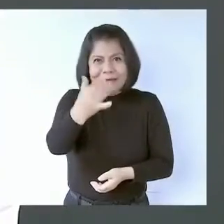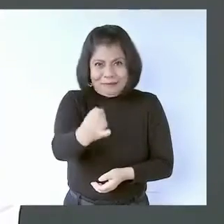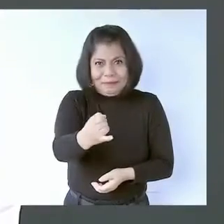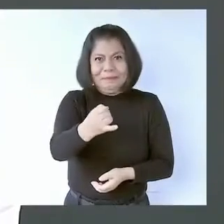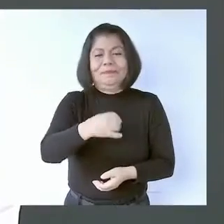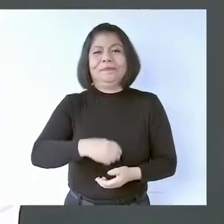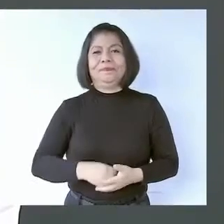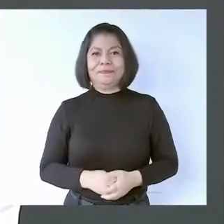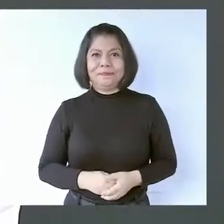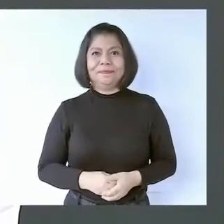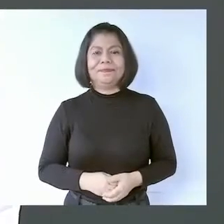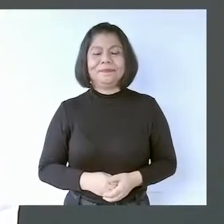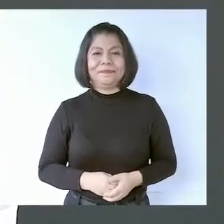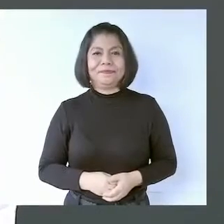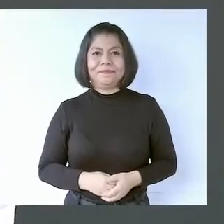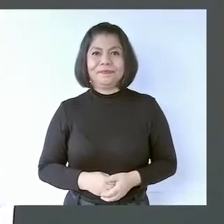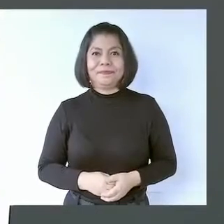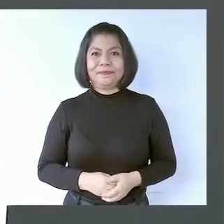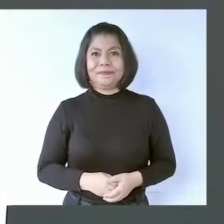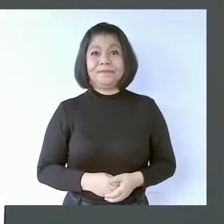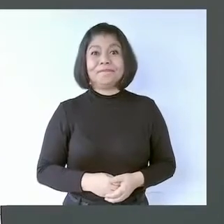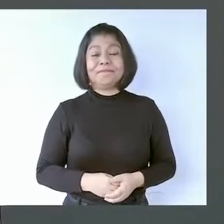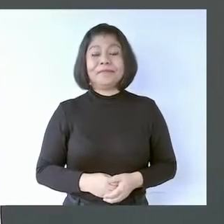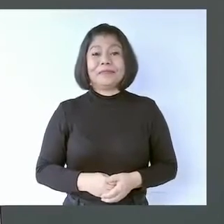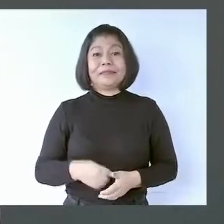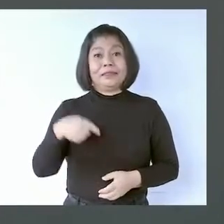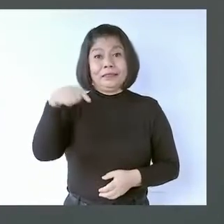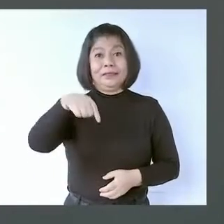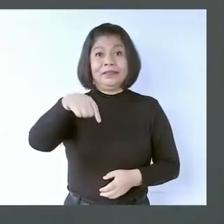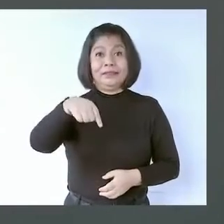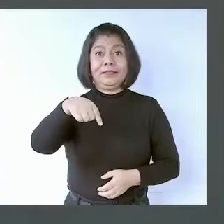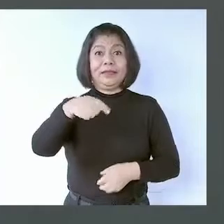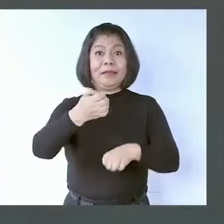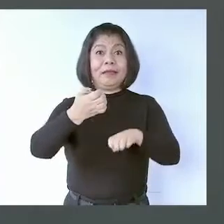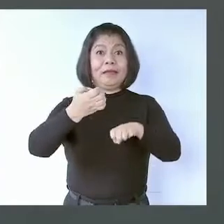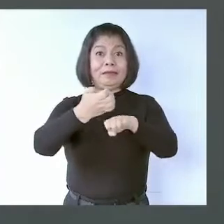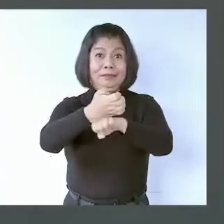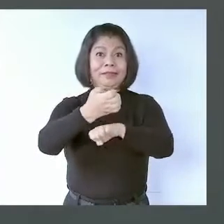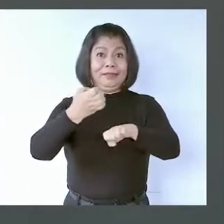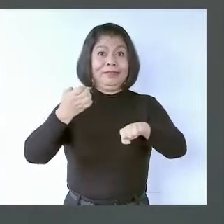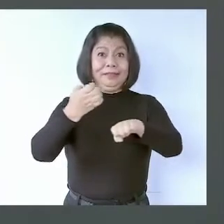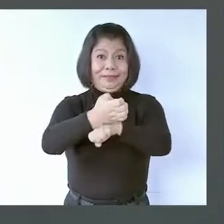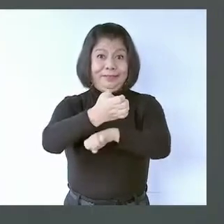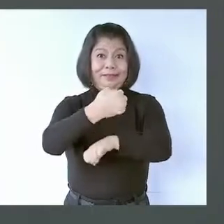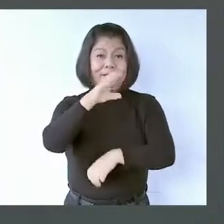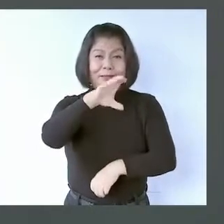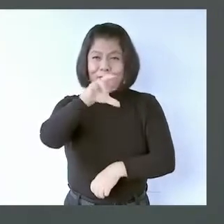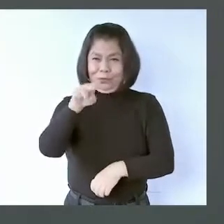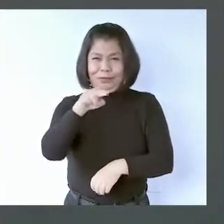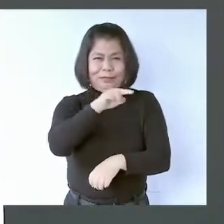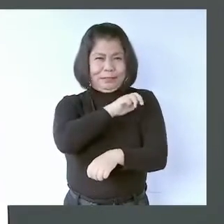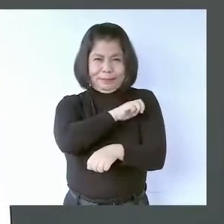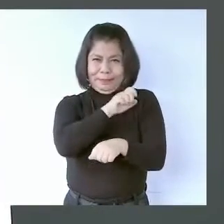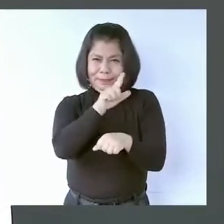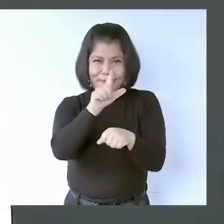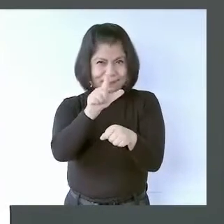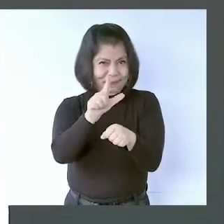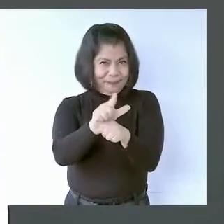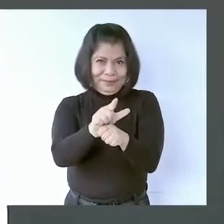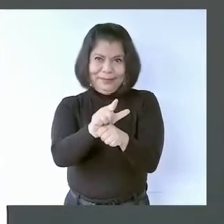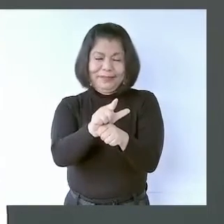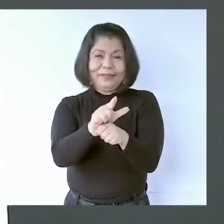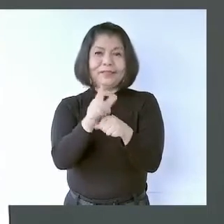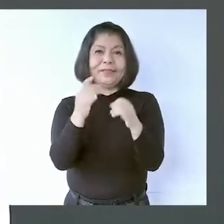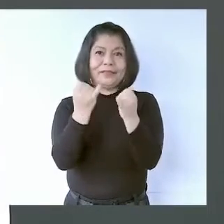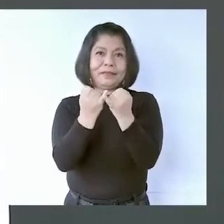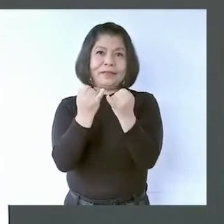porque a este estado y en especial a Cancún y a la Riviera